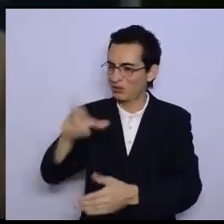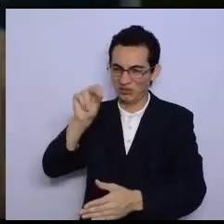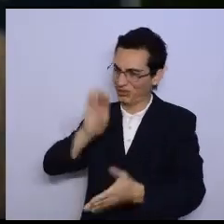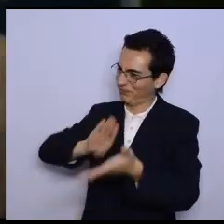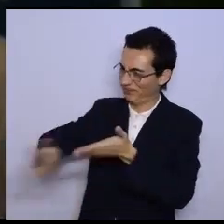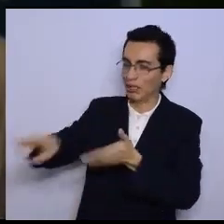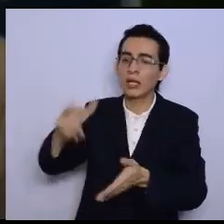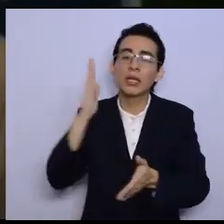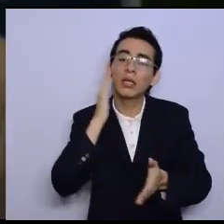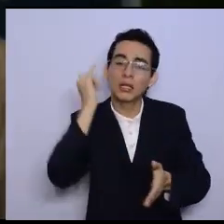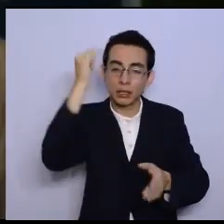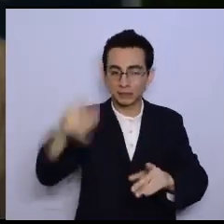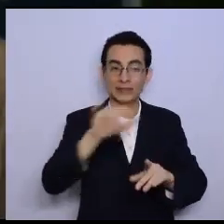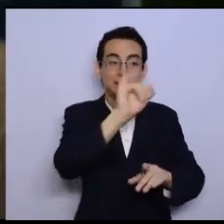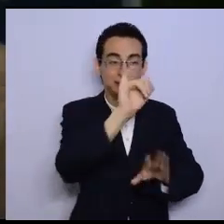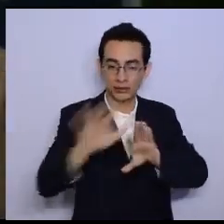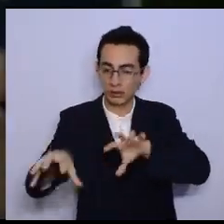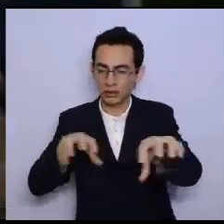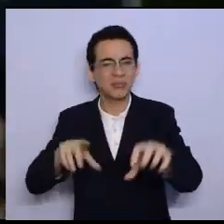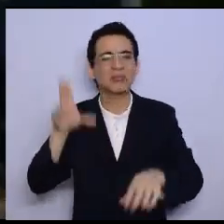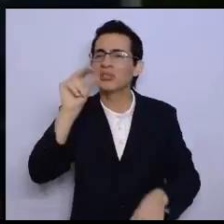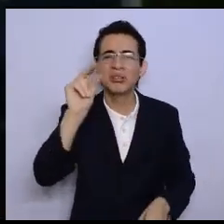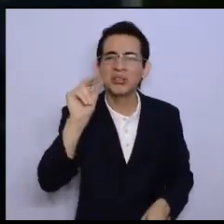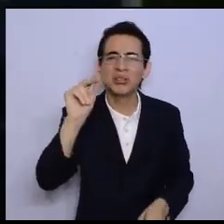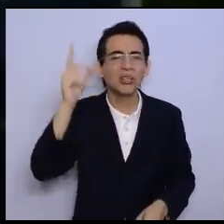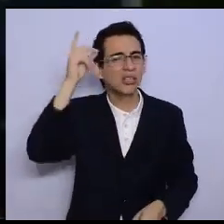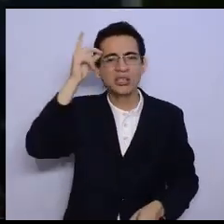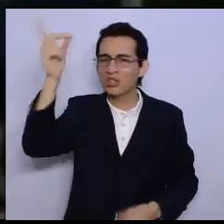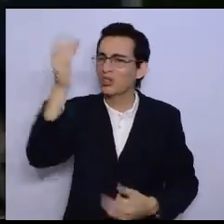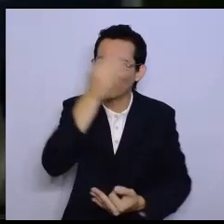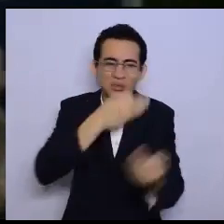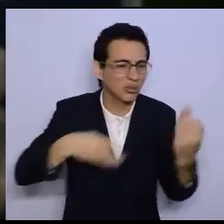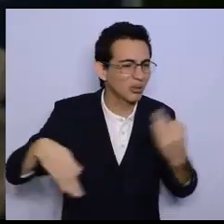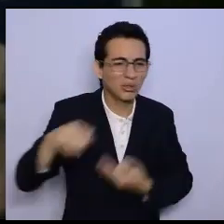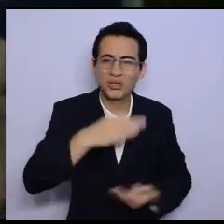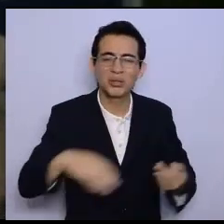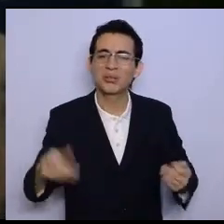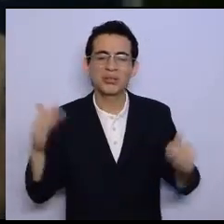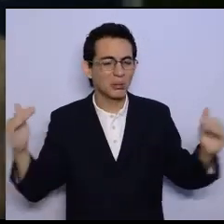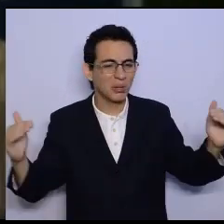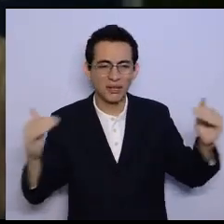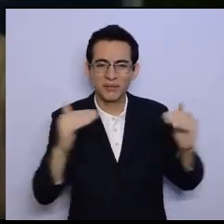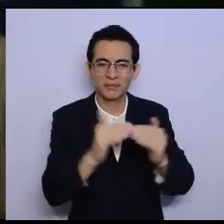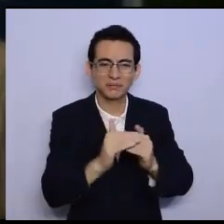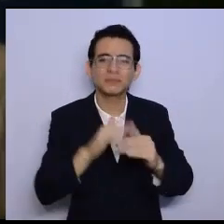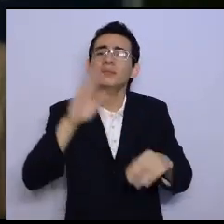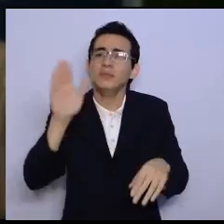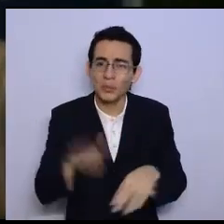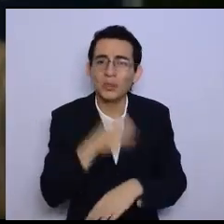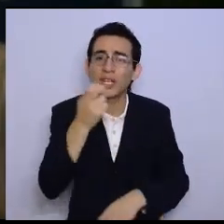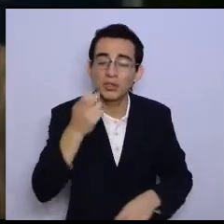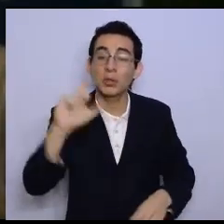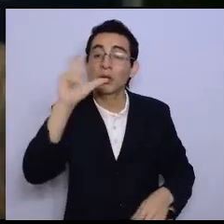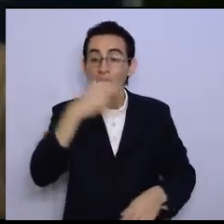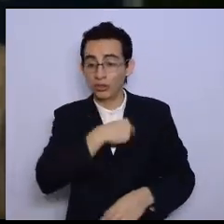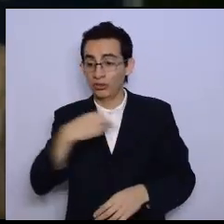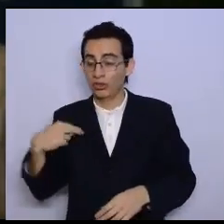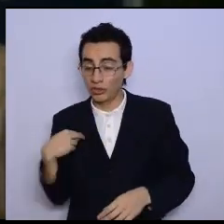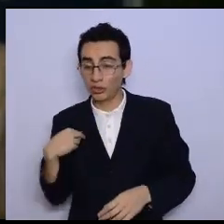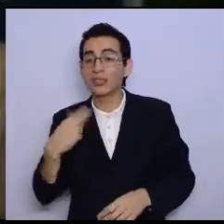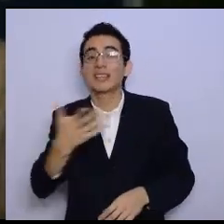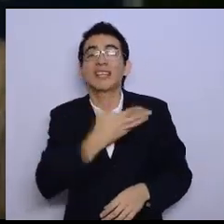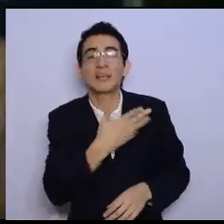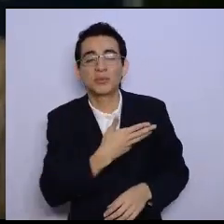entender que las pruebas y los sufrimientos en nosotros los creyentes tienen propósitos en